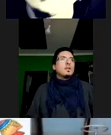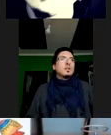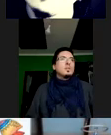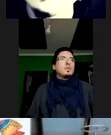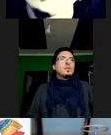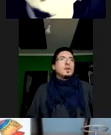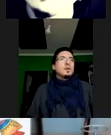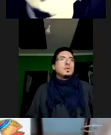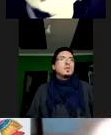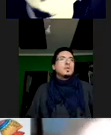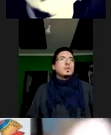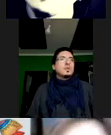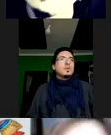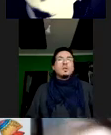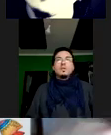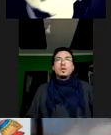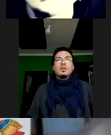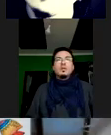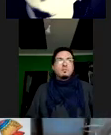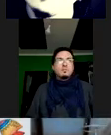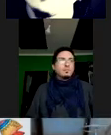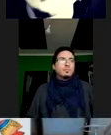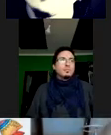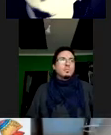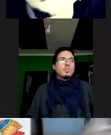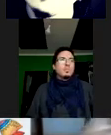Esta es nuestra misión, chiquillos. Este es nuestro trabajo.